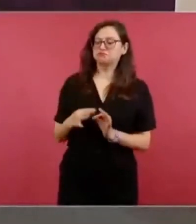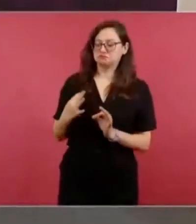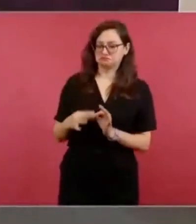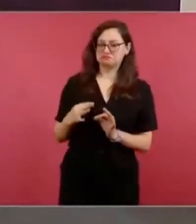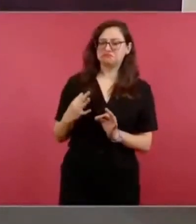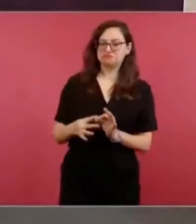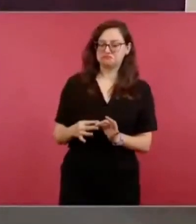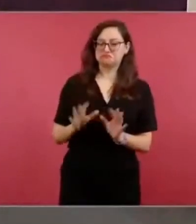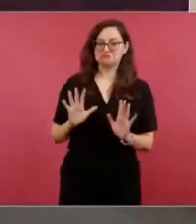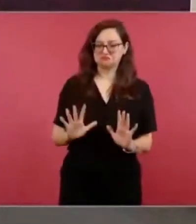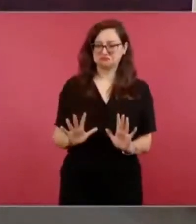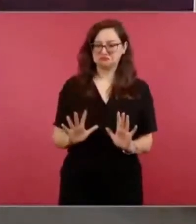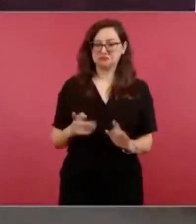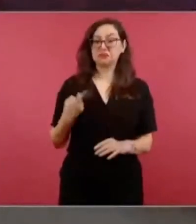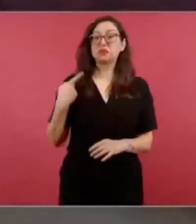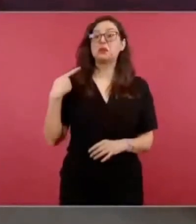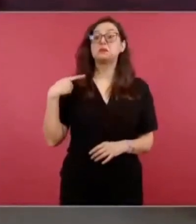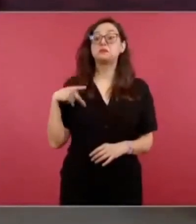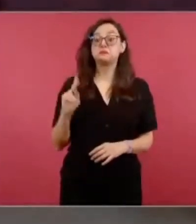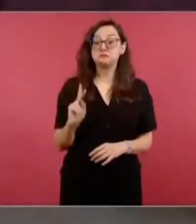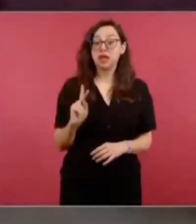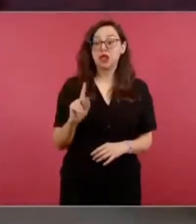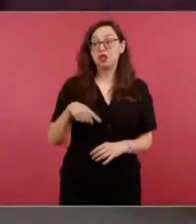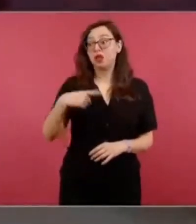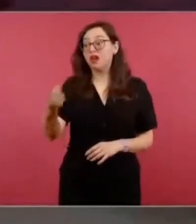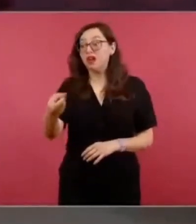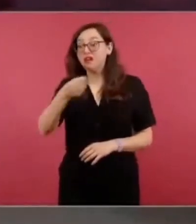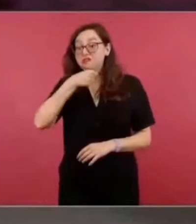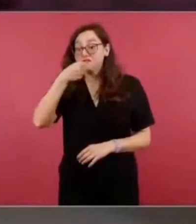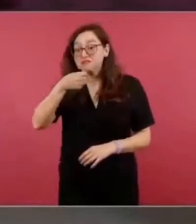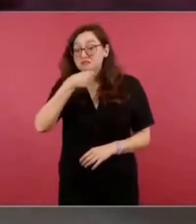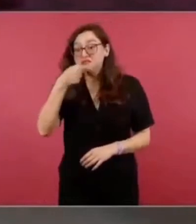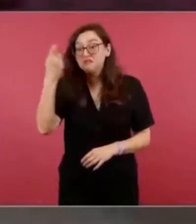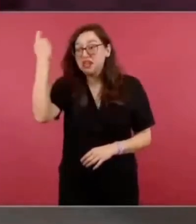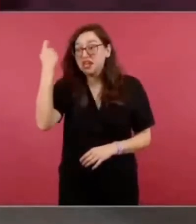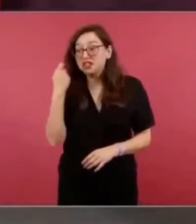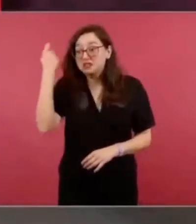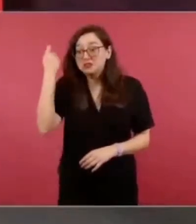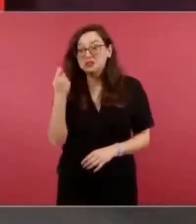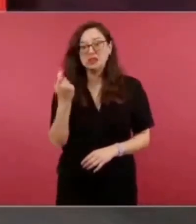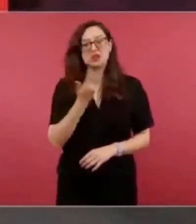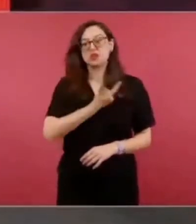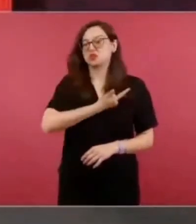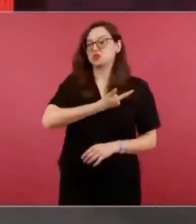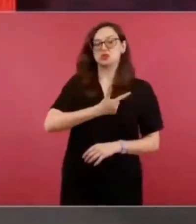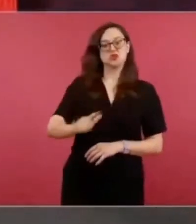Estamos hablando del doble discurso, de la doble moral, de toda esta hipocresía.